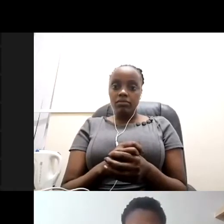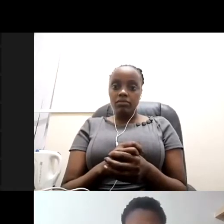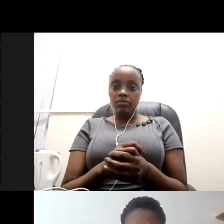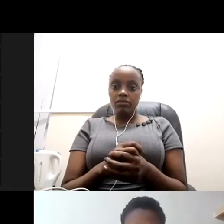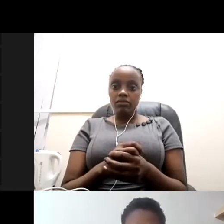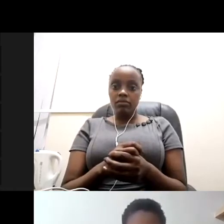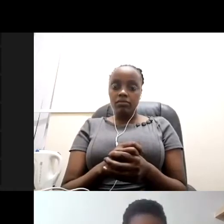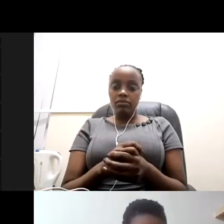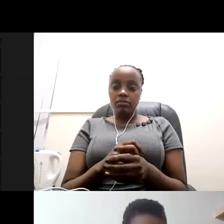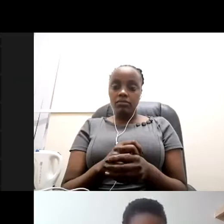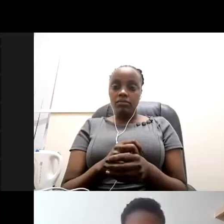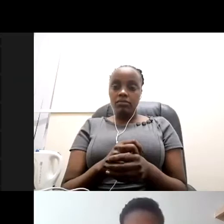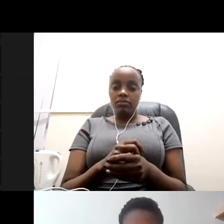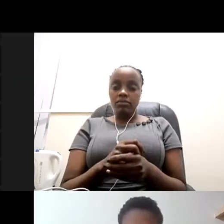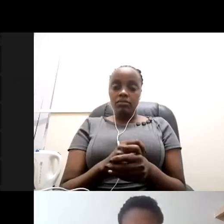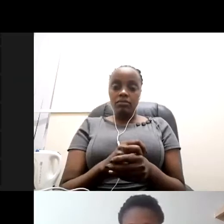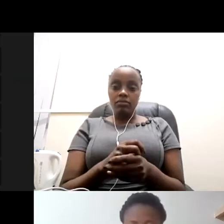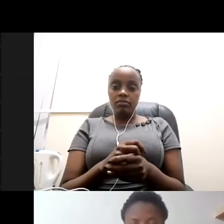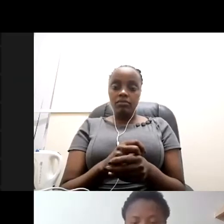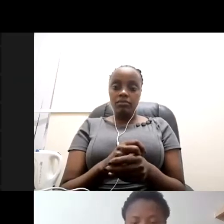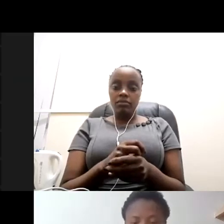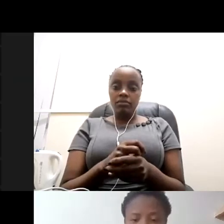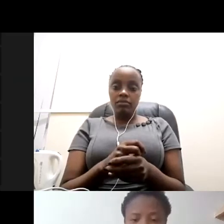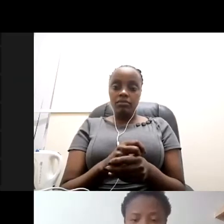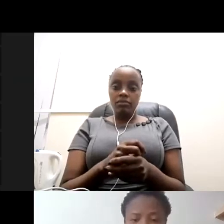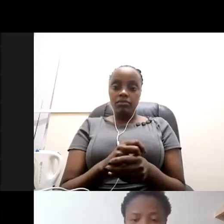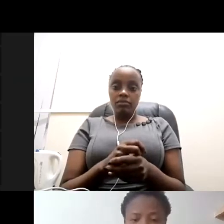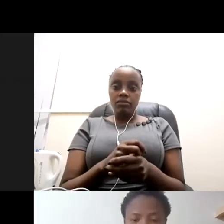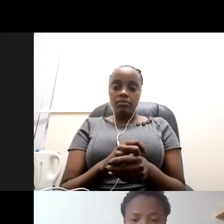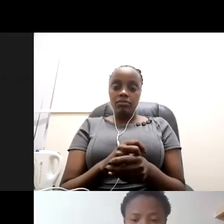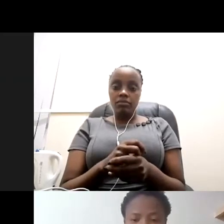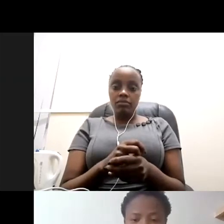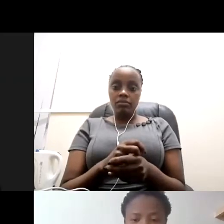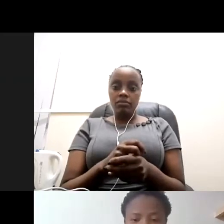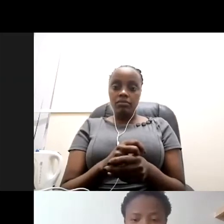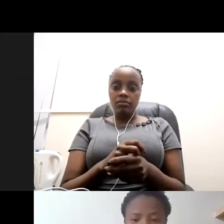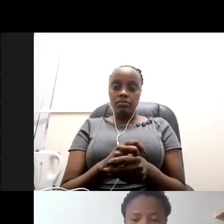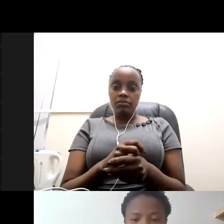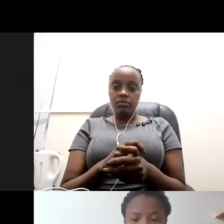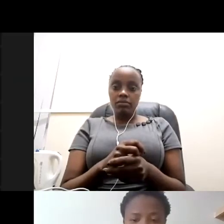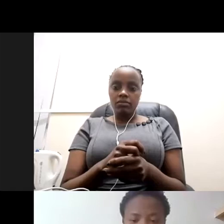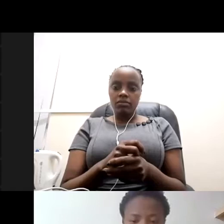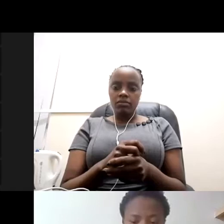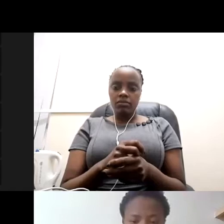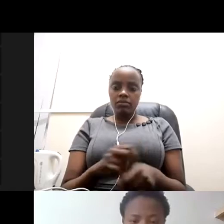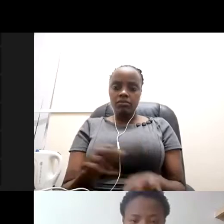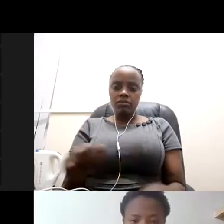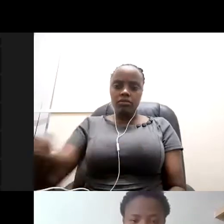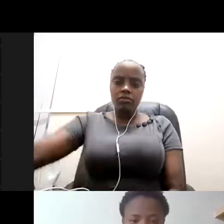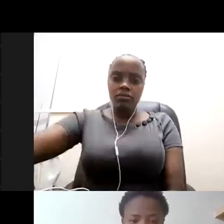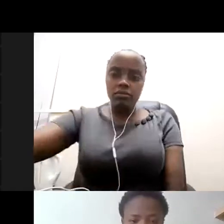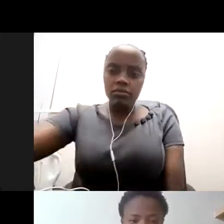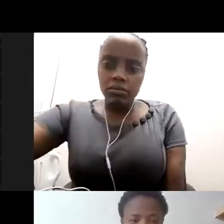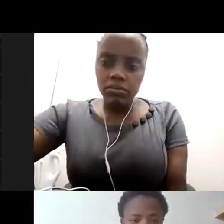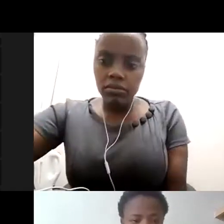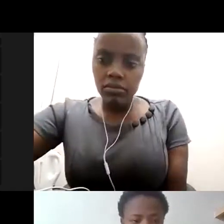Ok, entonces comienzo para ver si funciona. Bueno, lo primero que dije es que agradecía a la Unión Mundial